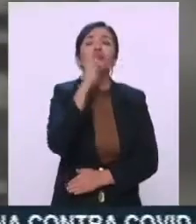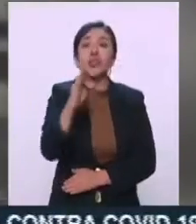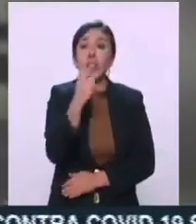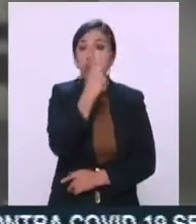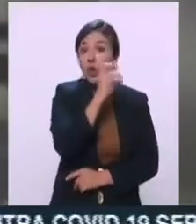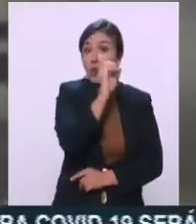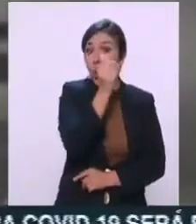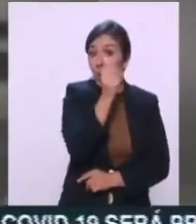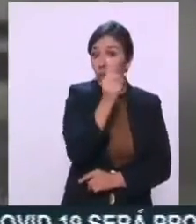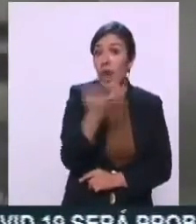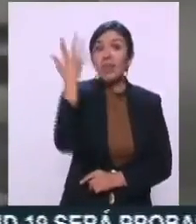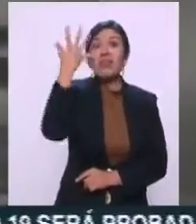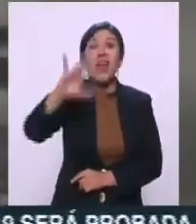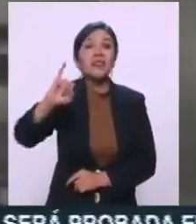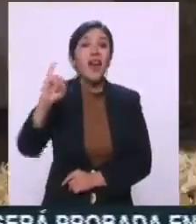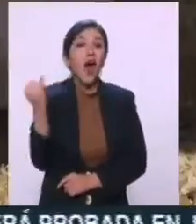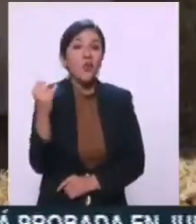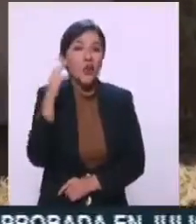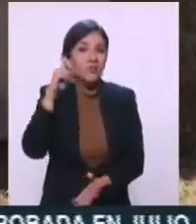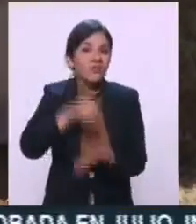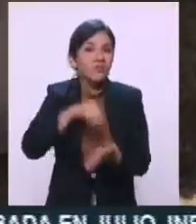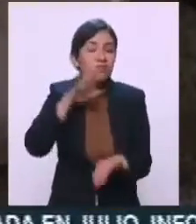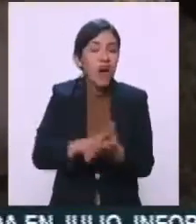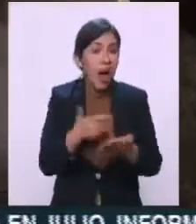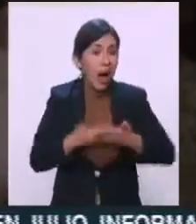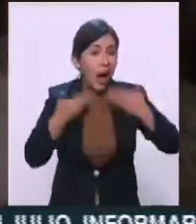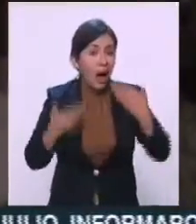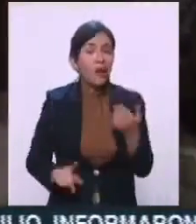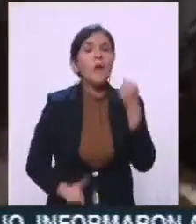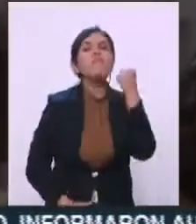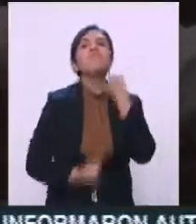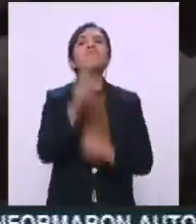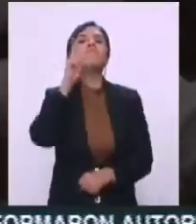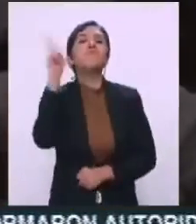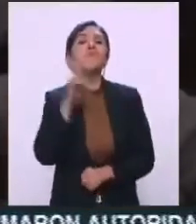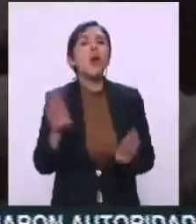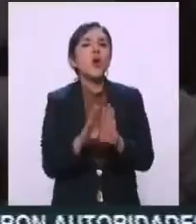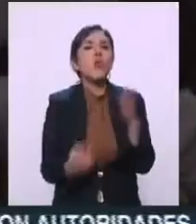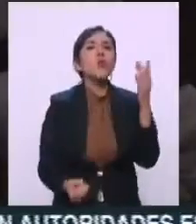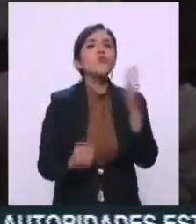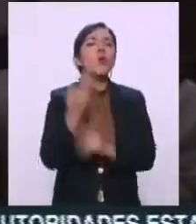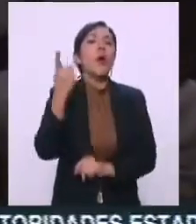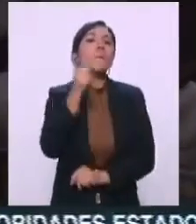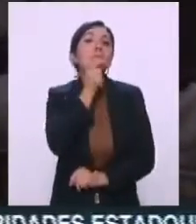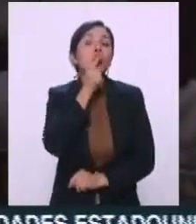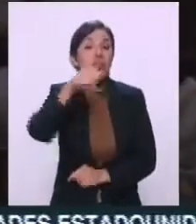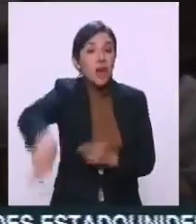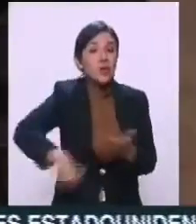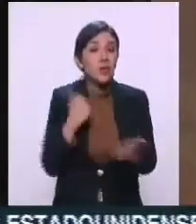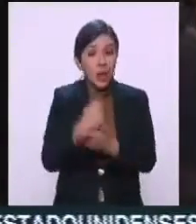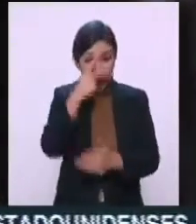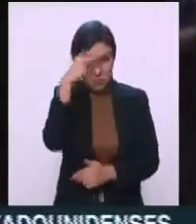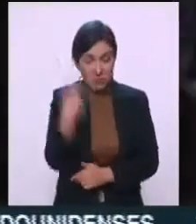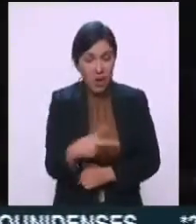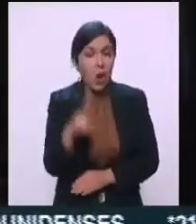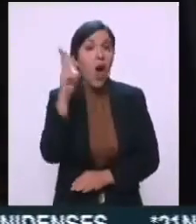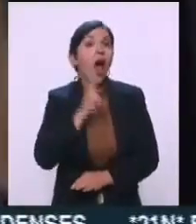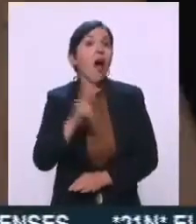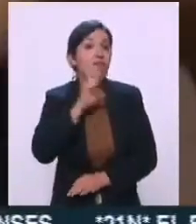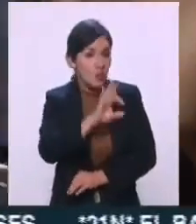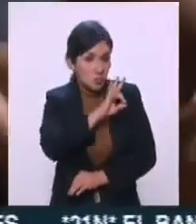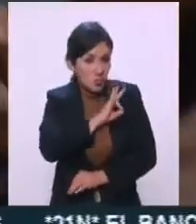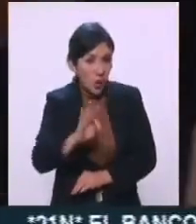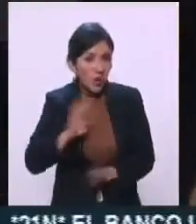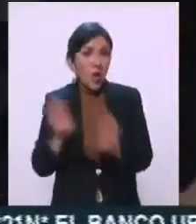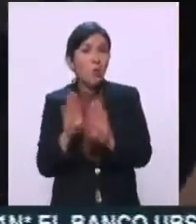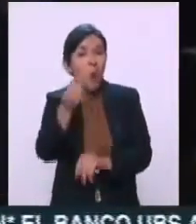2 de octubre y el 10 de junio. Hoy se enfrenta el reto de construir una nueva policía en la Ciudad de México, capaz de